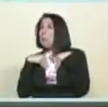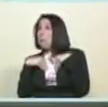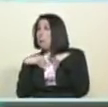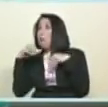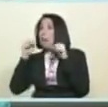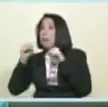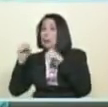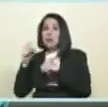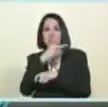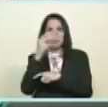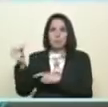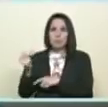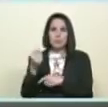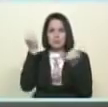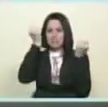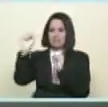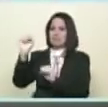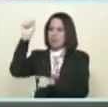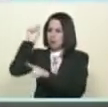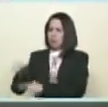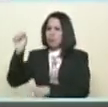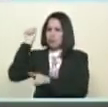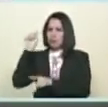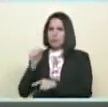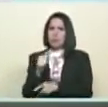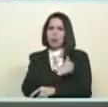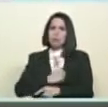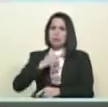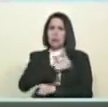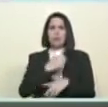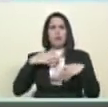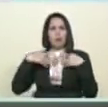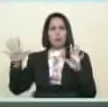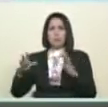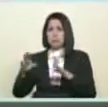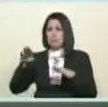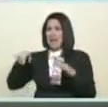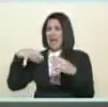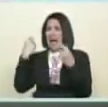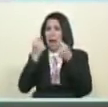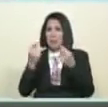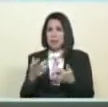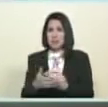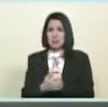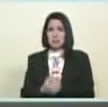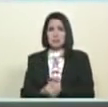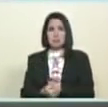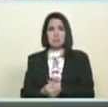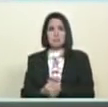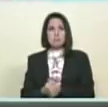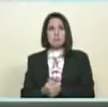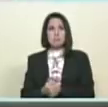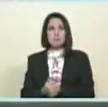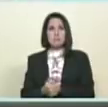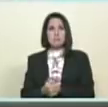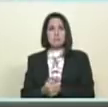imperio estadounidense ni ante ningún imperio del mundo. Jamás.